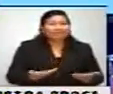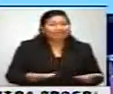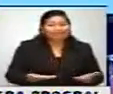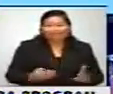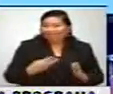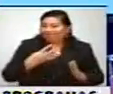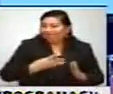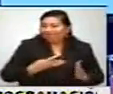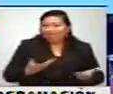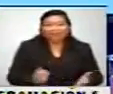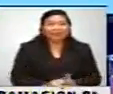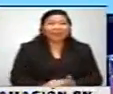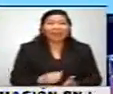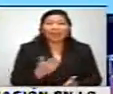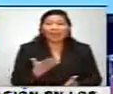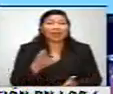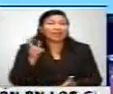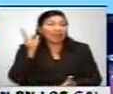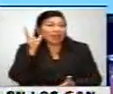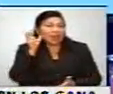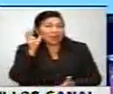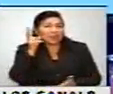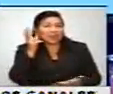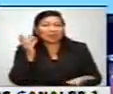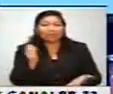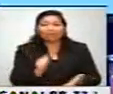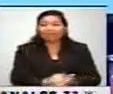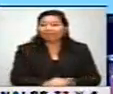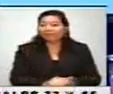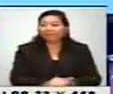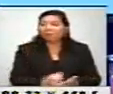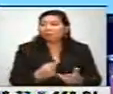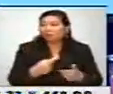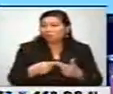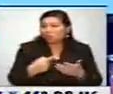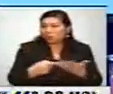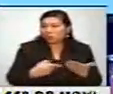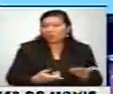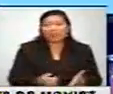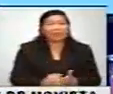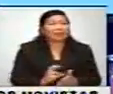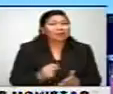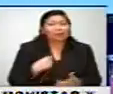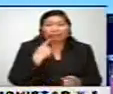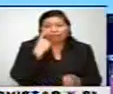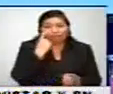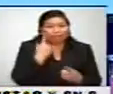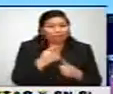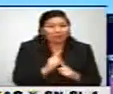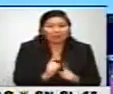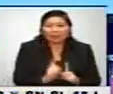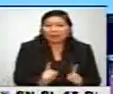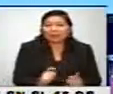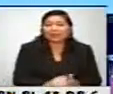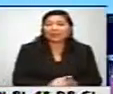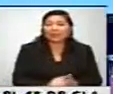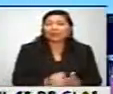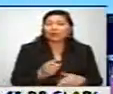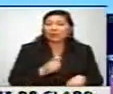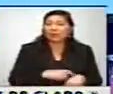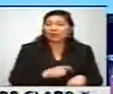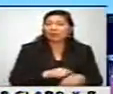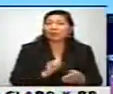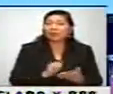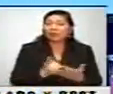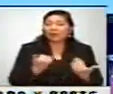nuevos testimonios, hay audios, en fin, hay un montón de detalles nuevos que no se conocían o no se tomaron en cuenta en su momento,